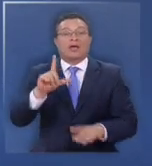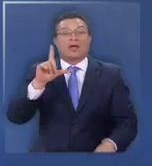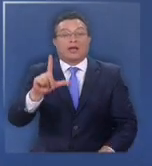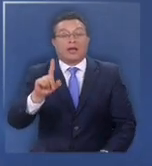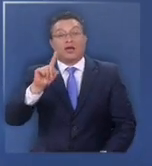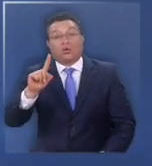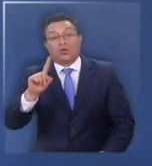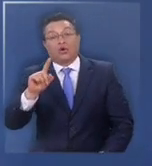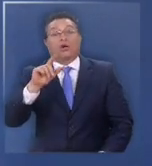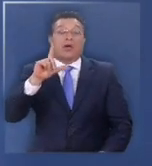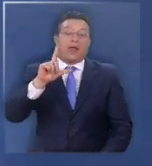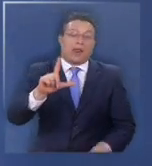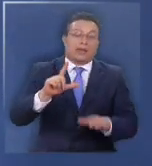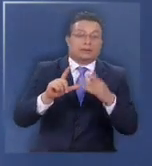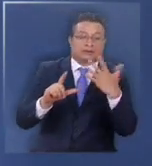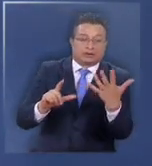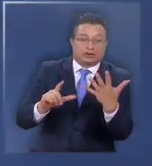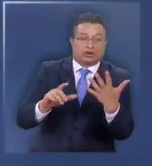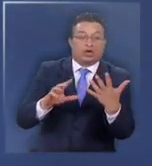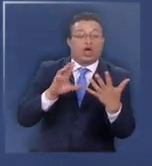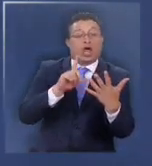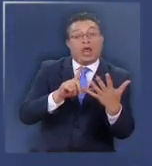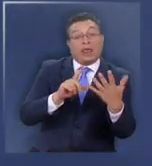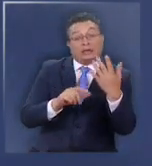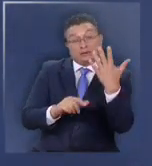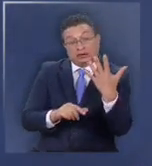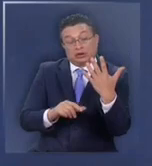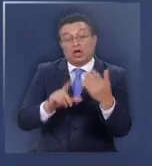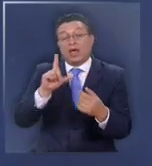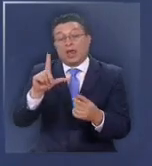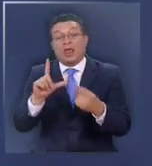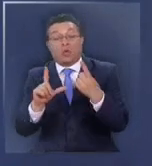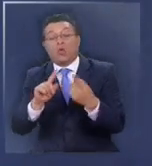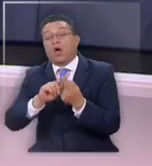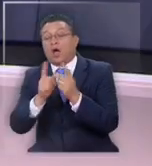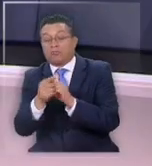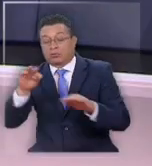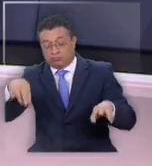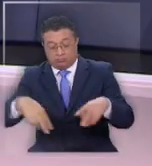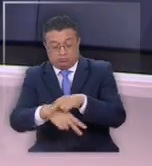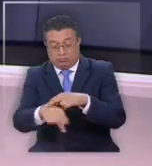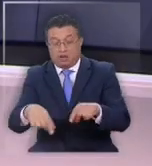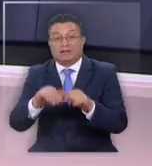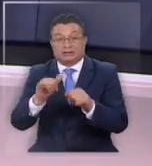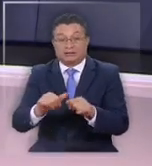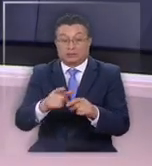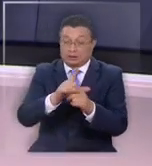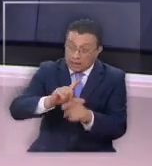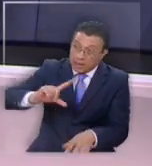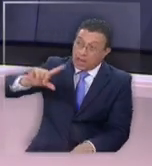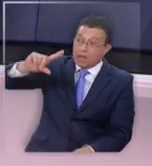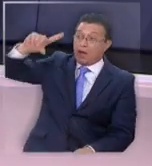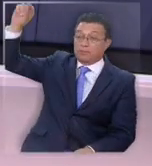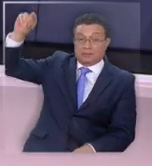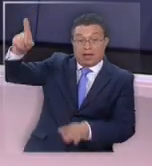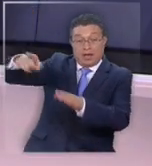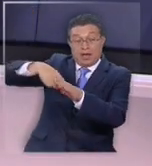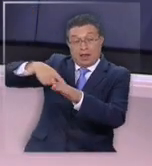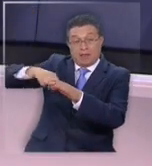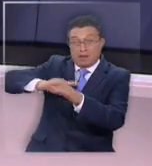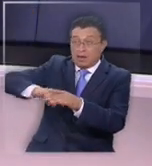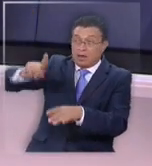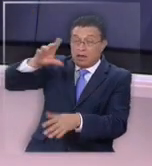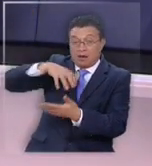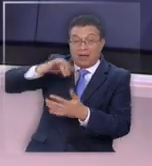necesita moverse entre la línea 1 y 5 puede usar la actuación por por debajo no va a estar abierta todavía hacia la superficie es decir